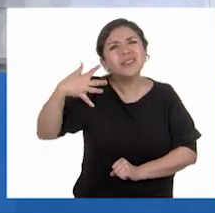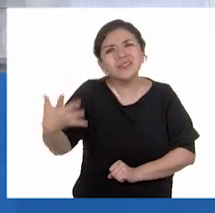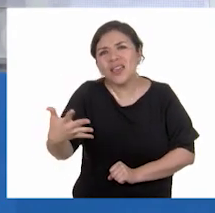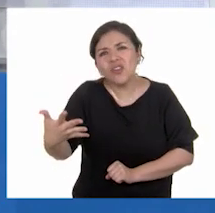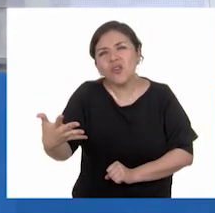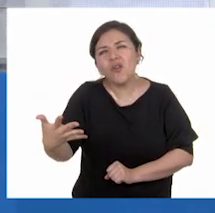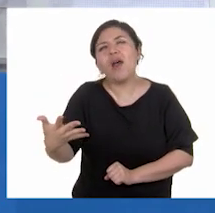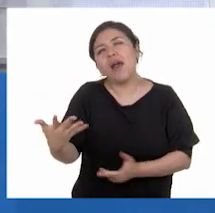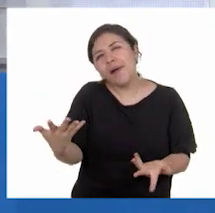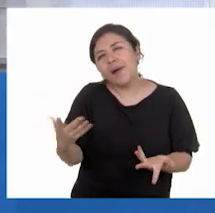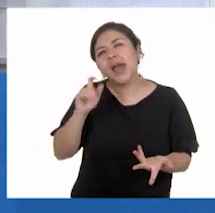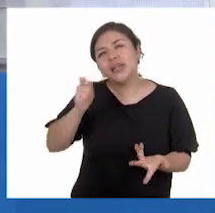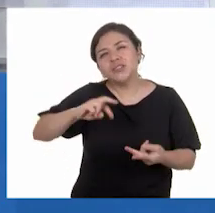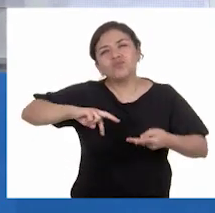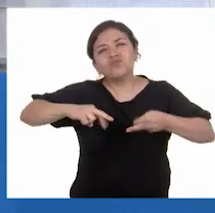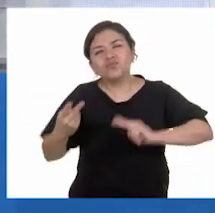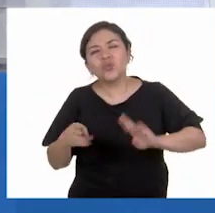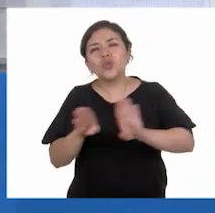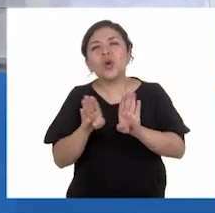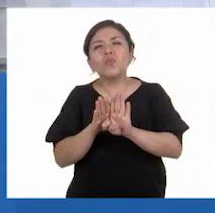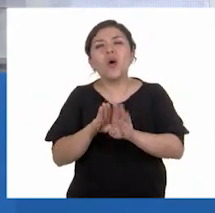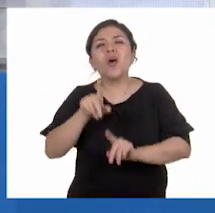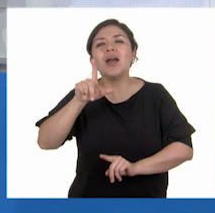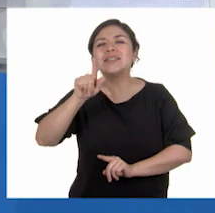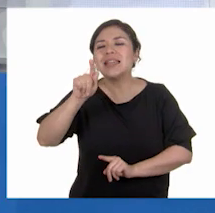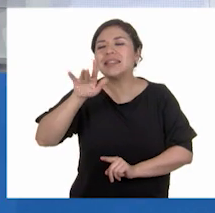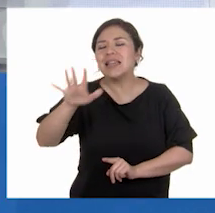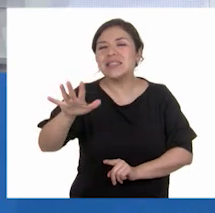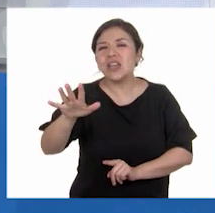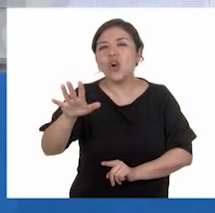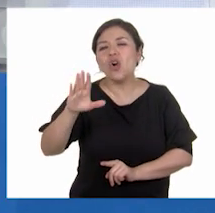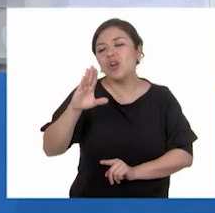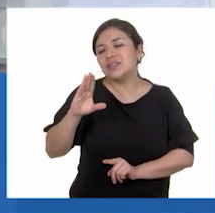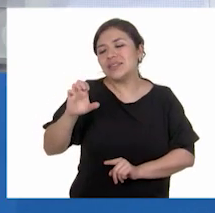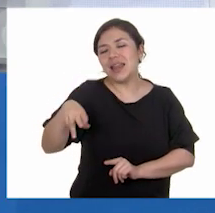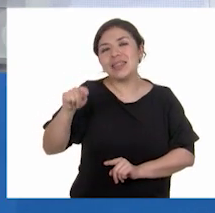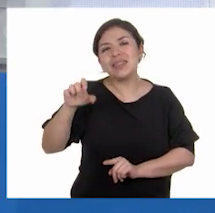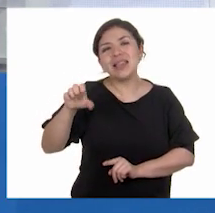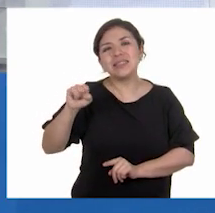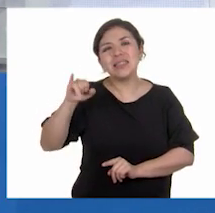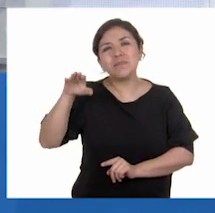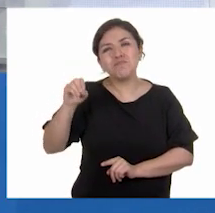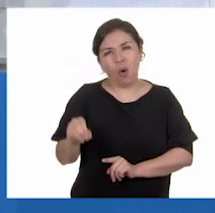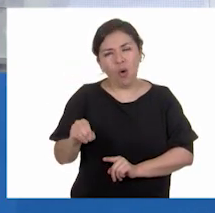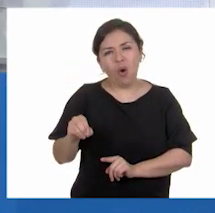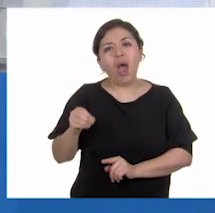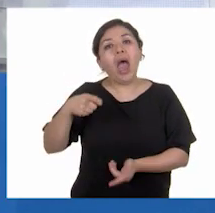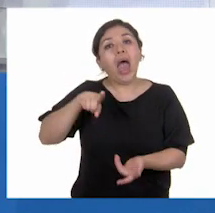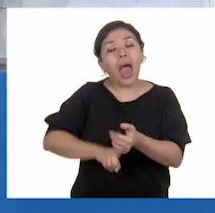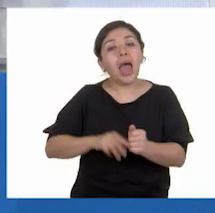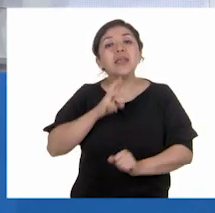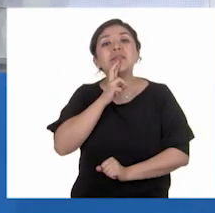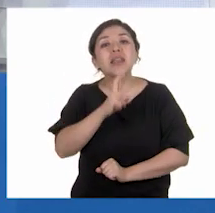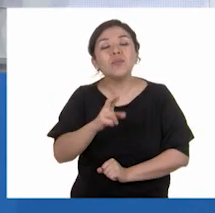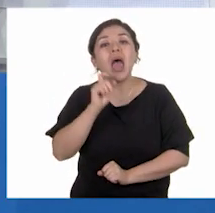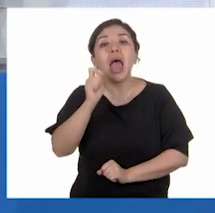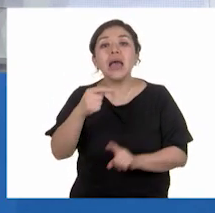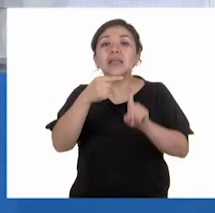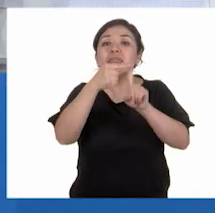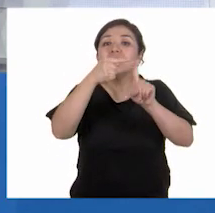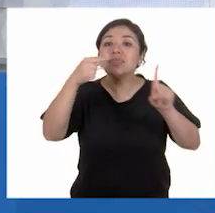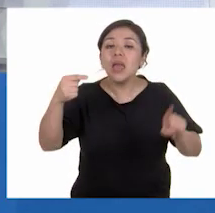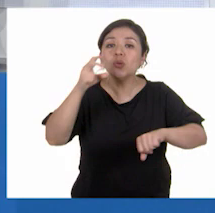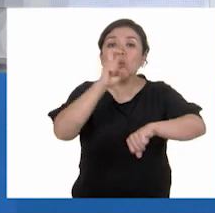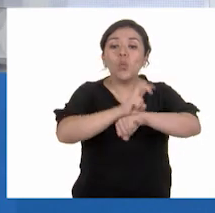75, o mejor dicho, los 75 centésimos, es el resultado de dividir